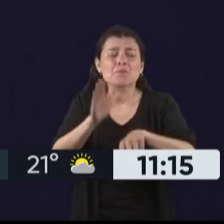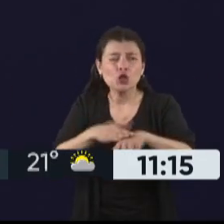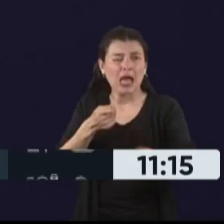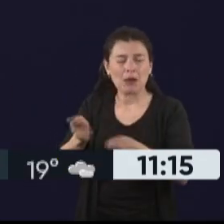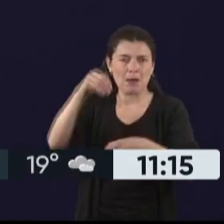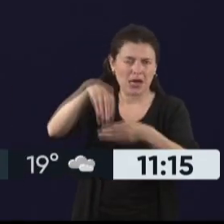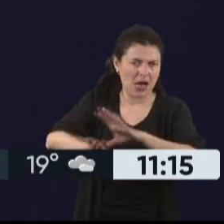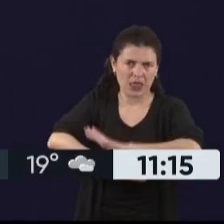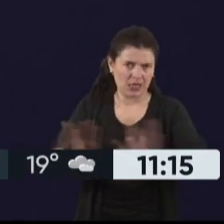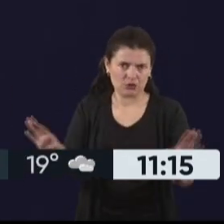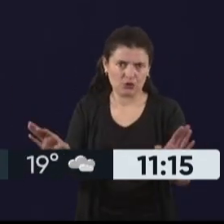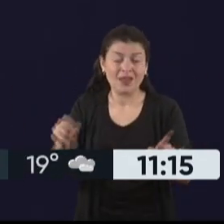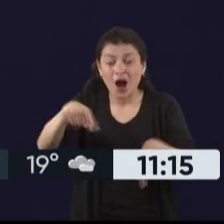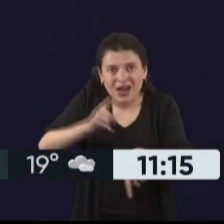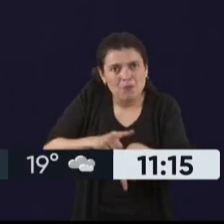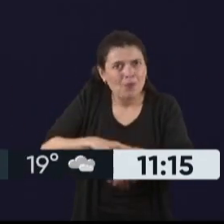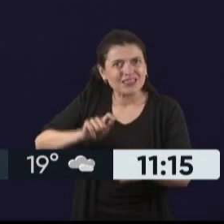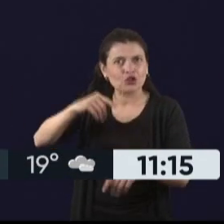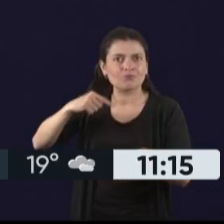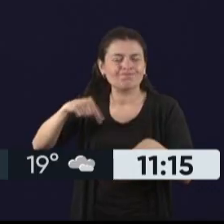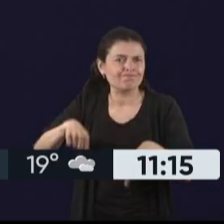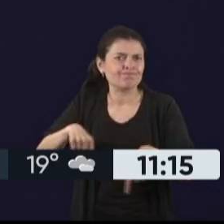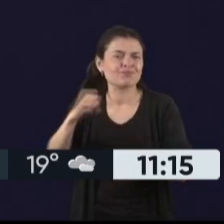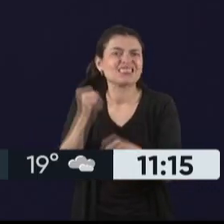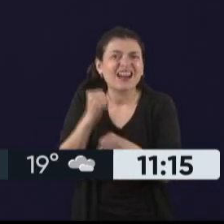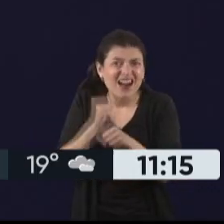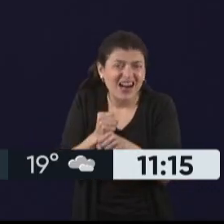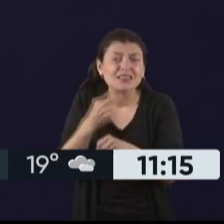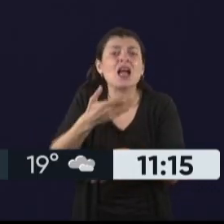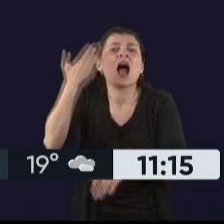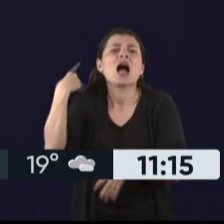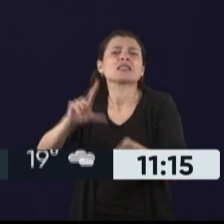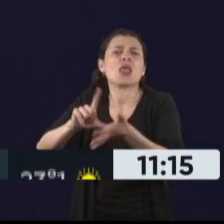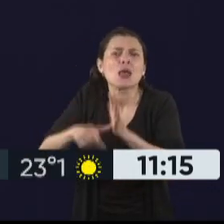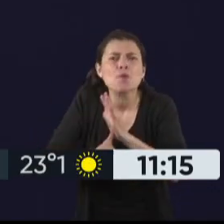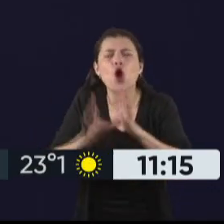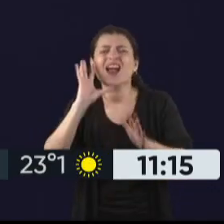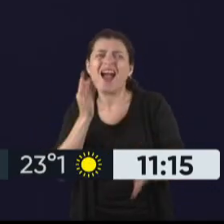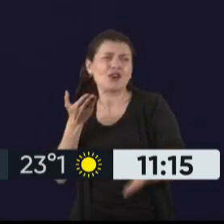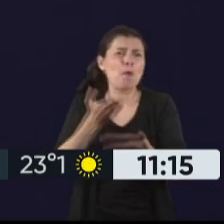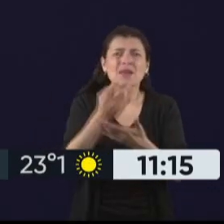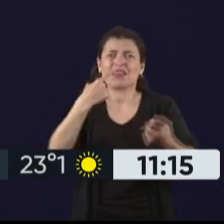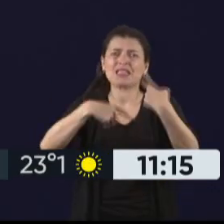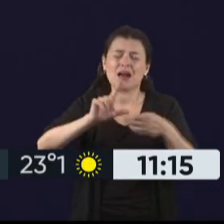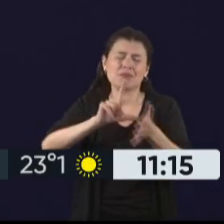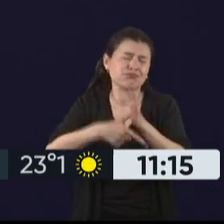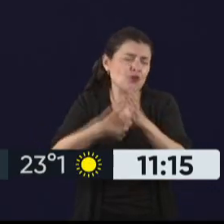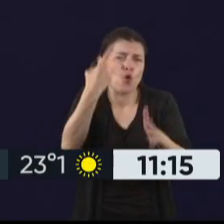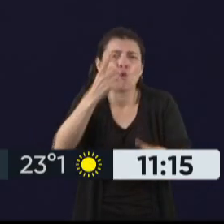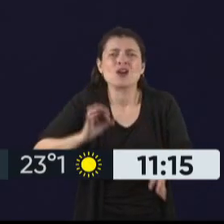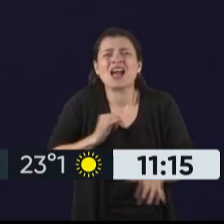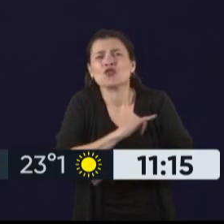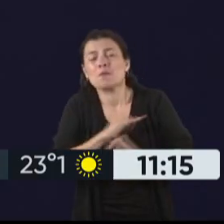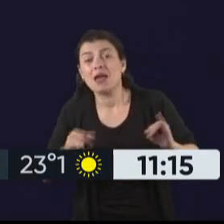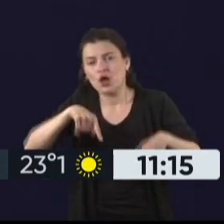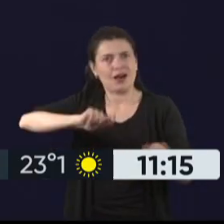está trabajando para que este proceso, que tardaba 1 año y medio, se pueda reducir a solo 6 meses.